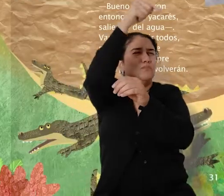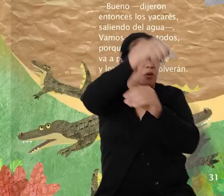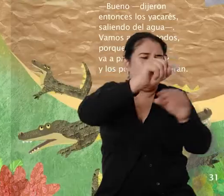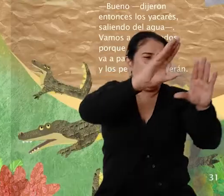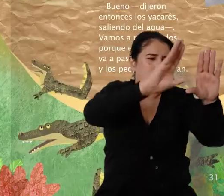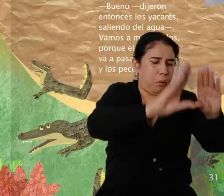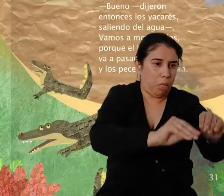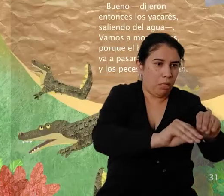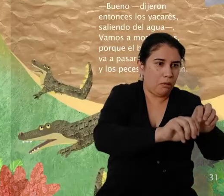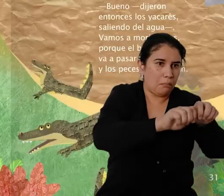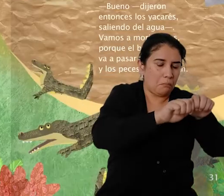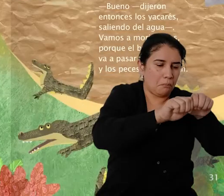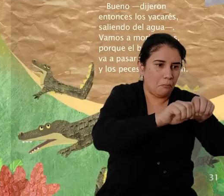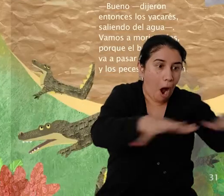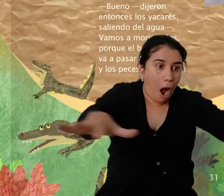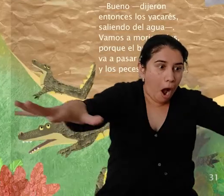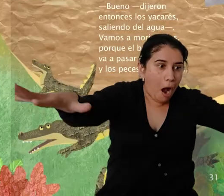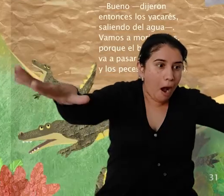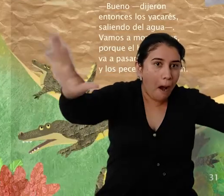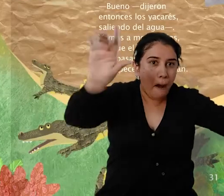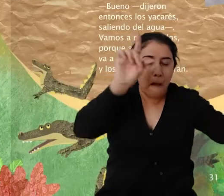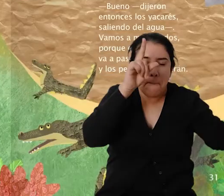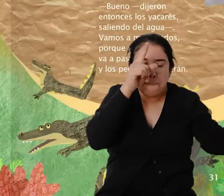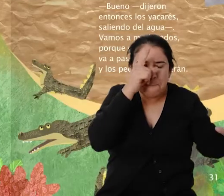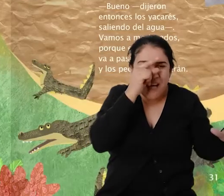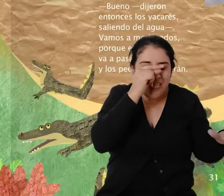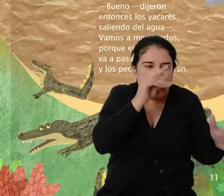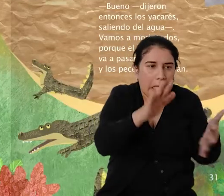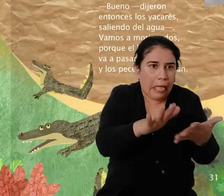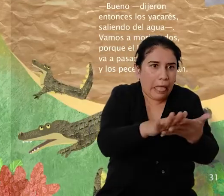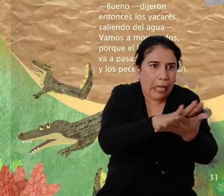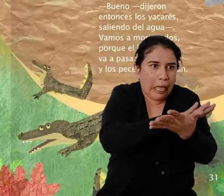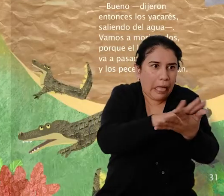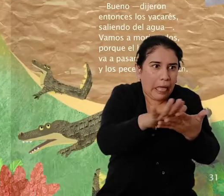Y no quedó nada del dique. Nada.